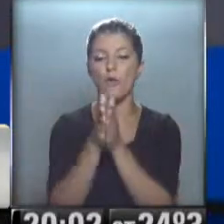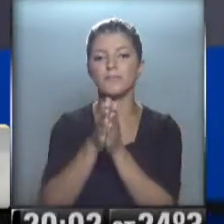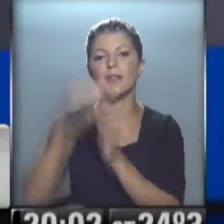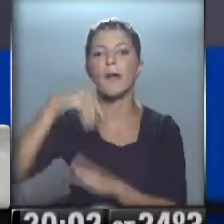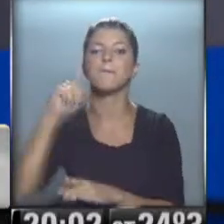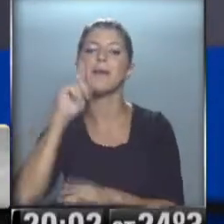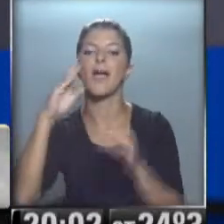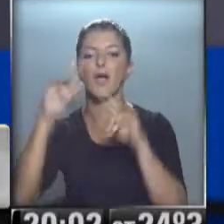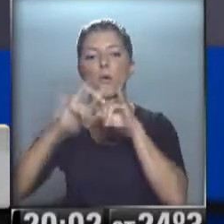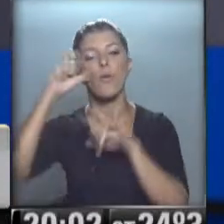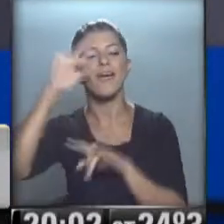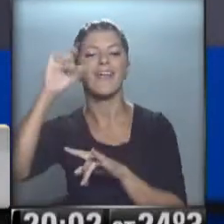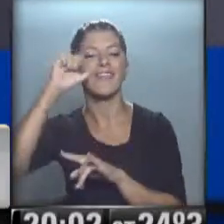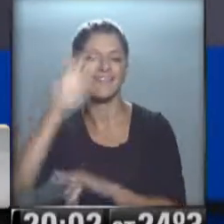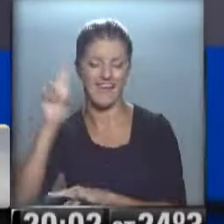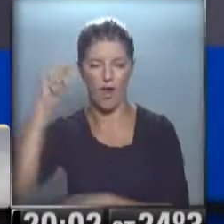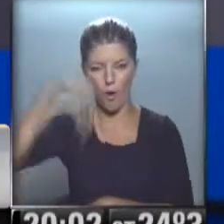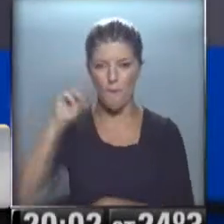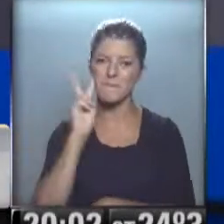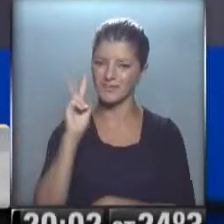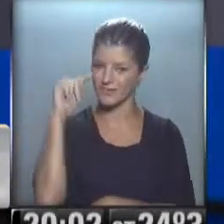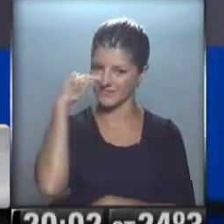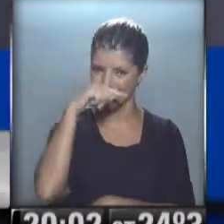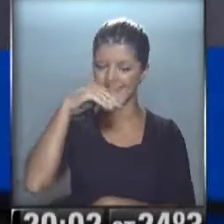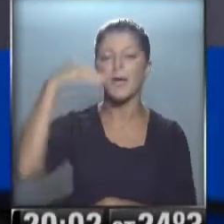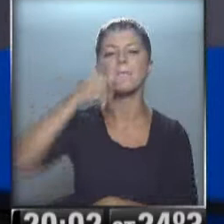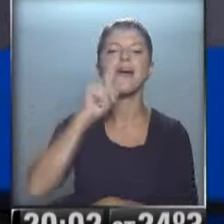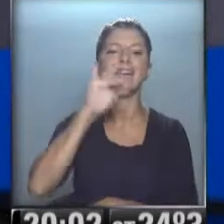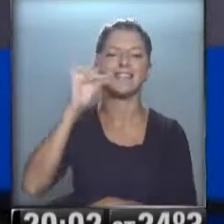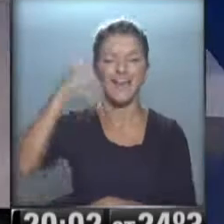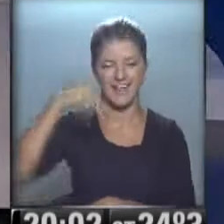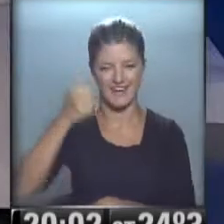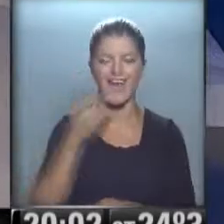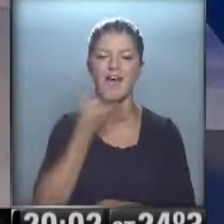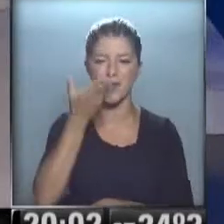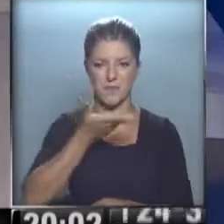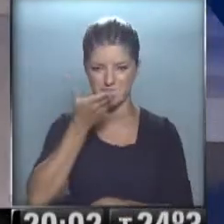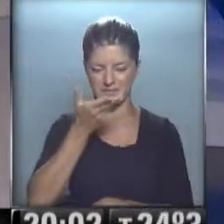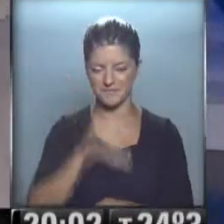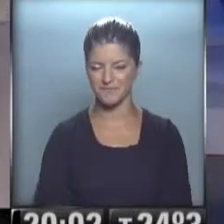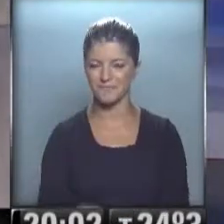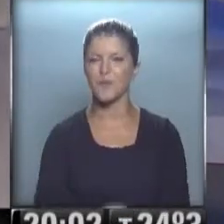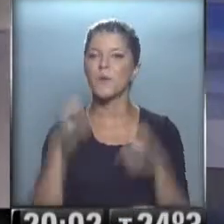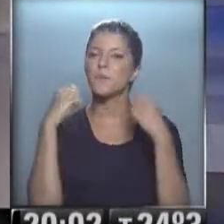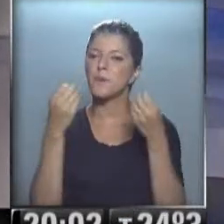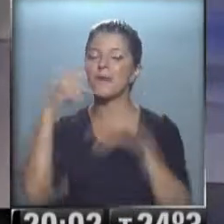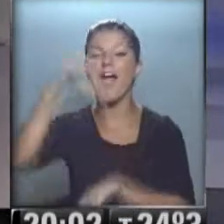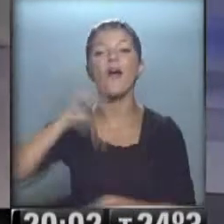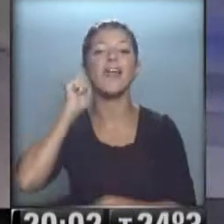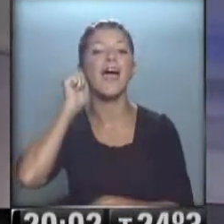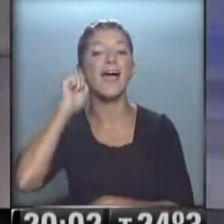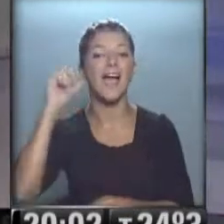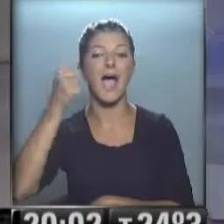Jr. La palabra hoy en Visión 7 de Marcos el Chino Maidana. Muy bien, ahora Gabriel Andrietti nos va a